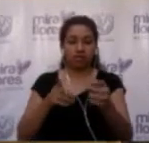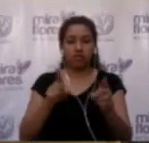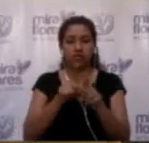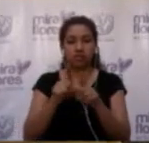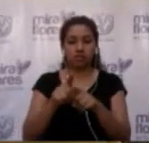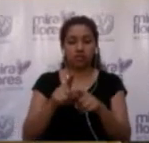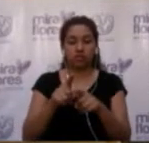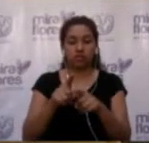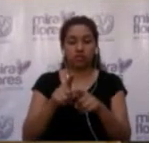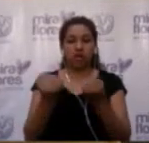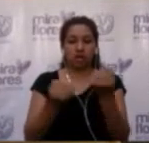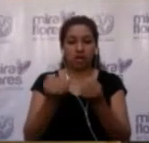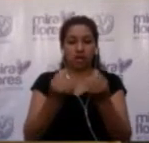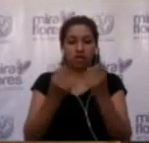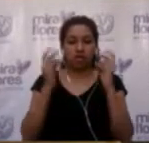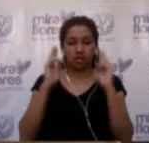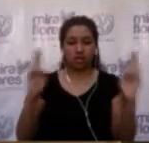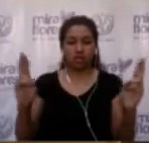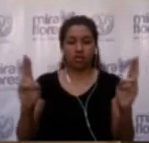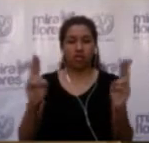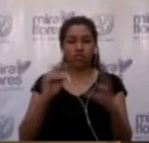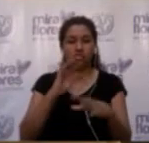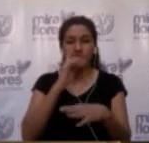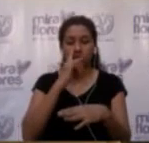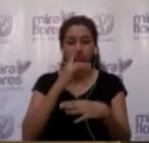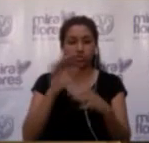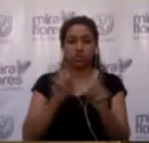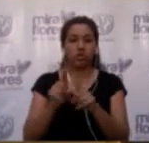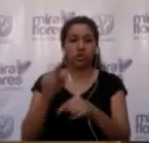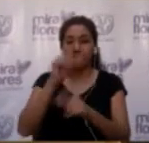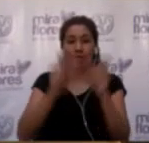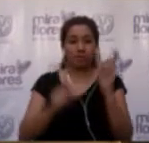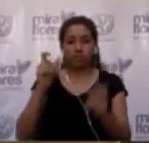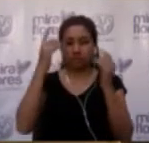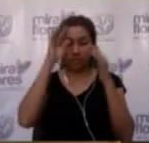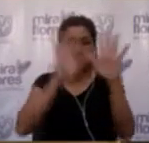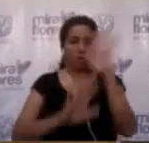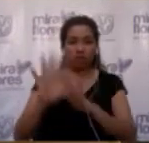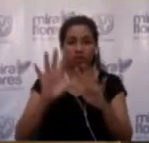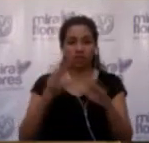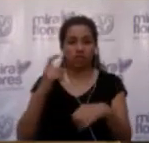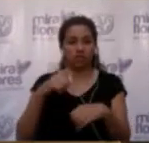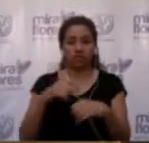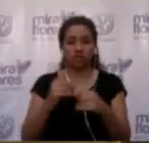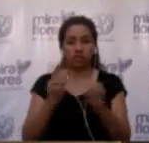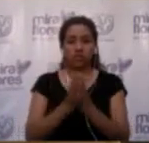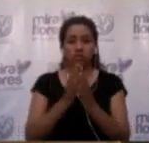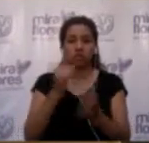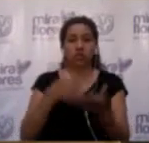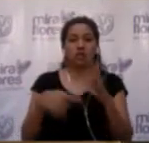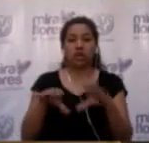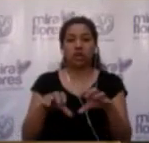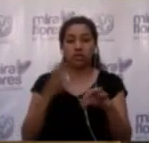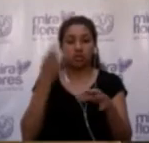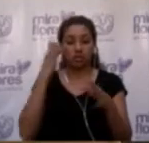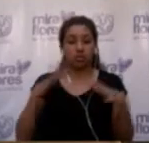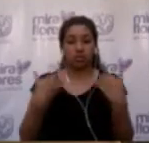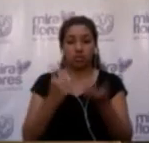de vehicular y de alarmas y ruido. Están desesperados, ¿no? Entonces, quiero que sepan ustedes que a ver si tomamos acción para